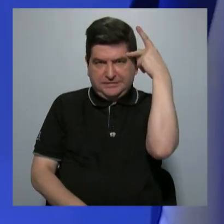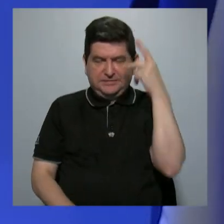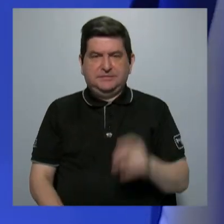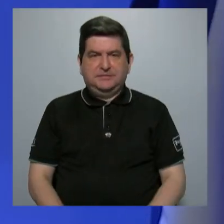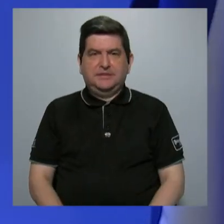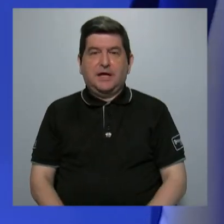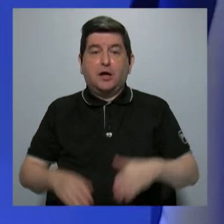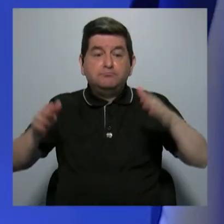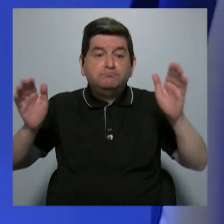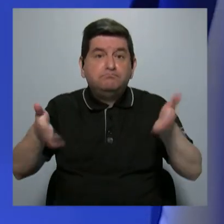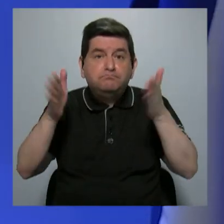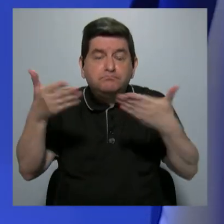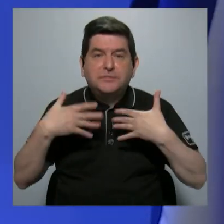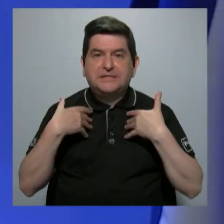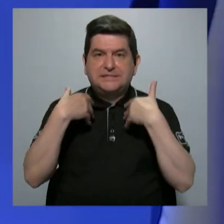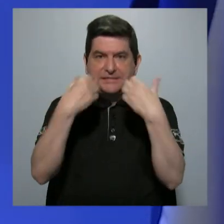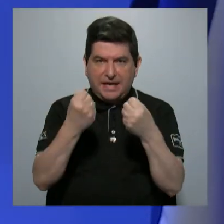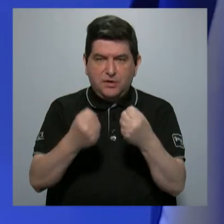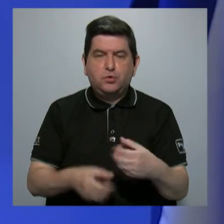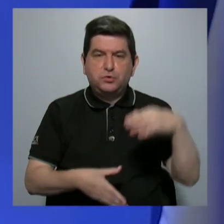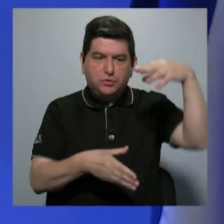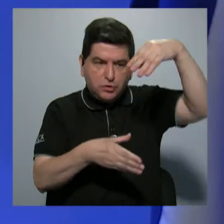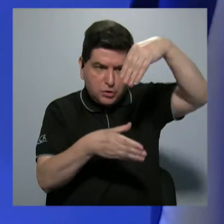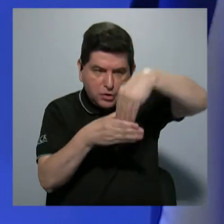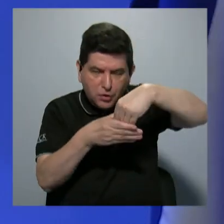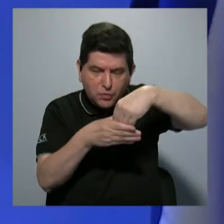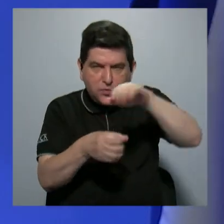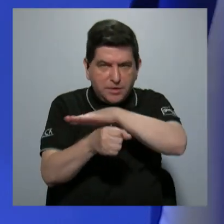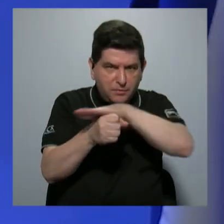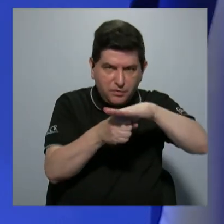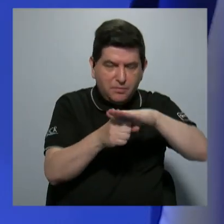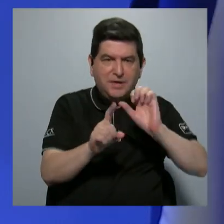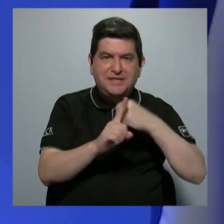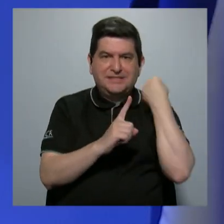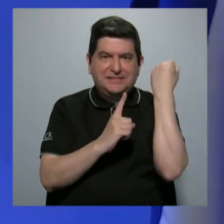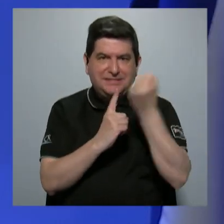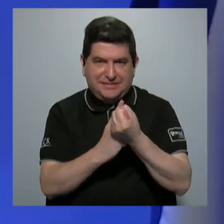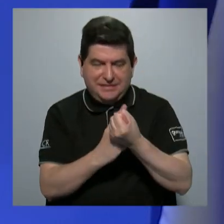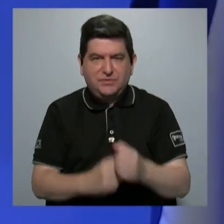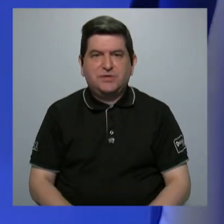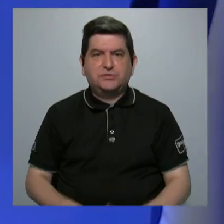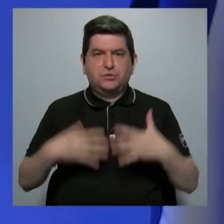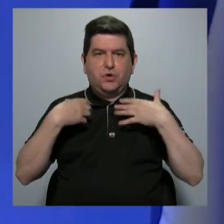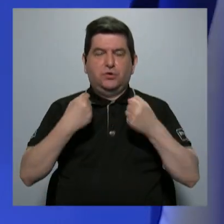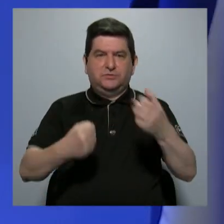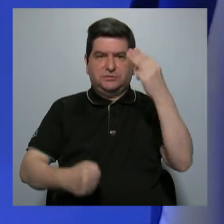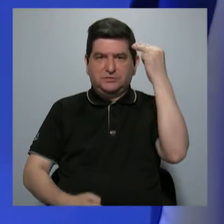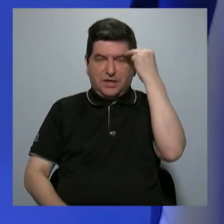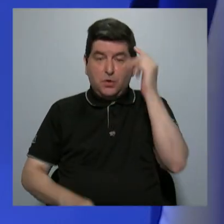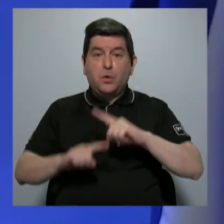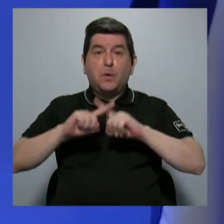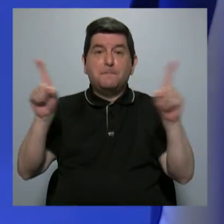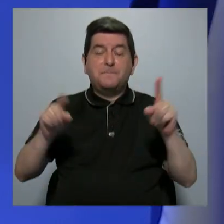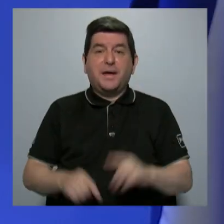de promoción de la salud que integre y considere cuestiones de salud mental, pero que las combine y